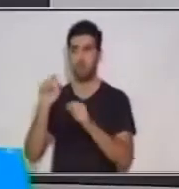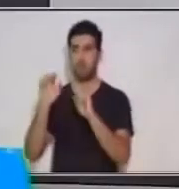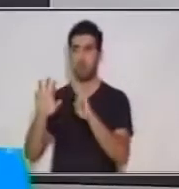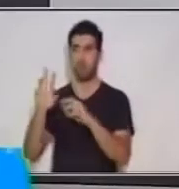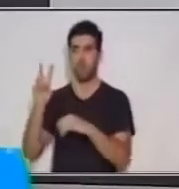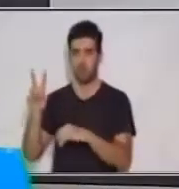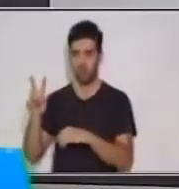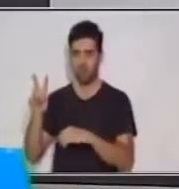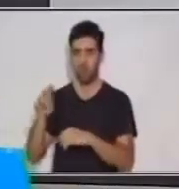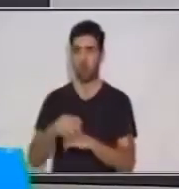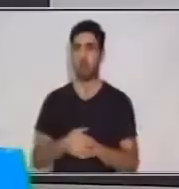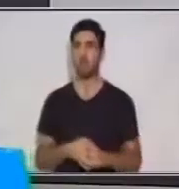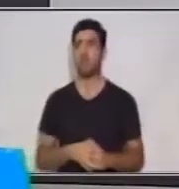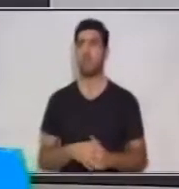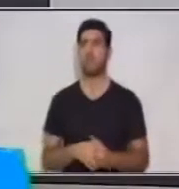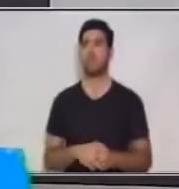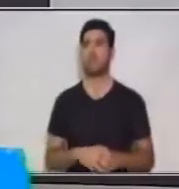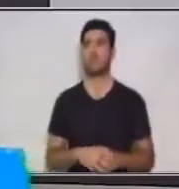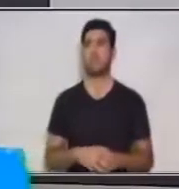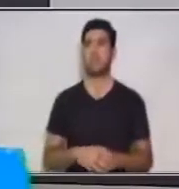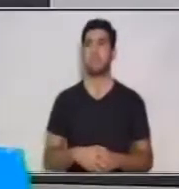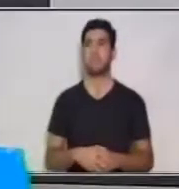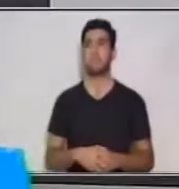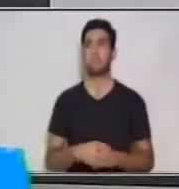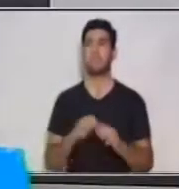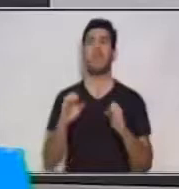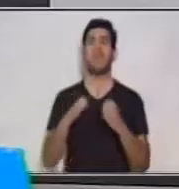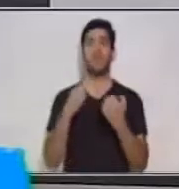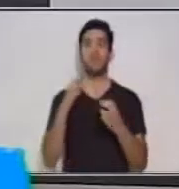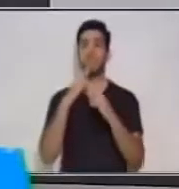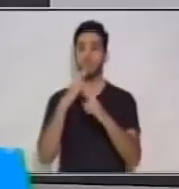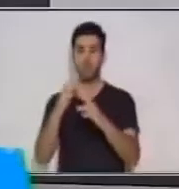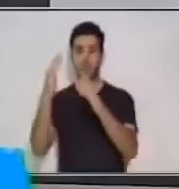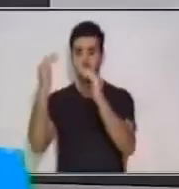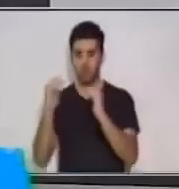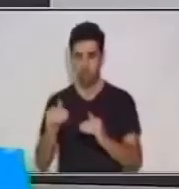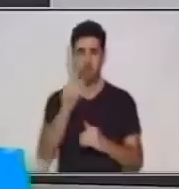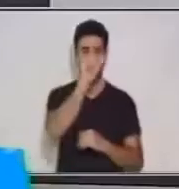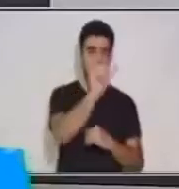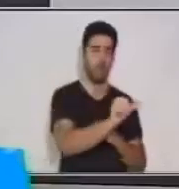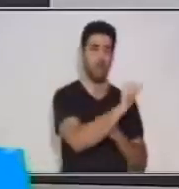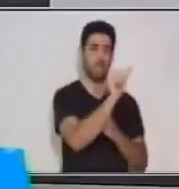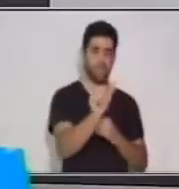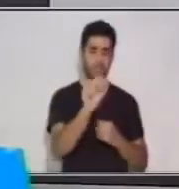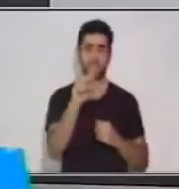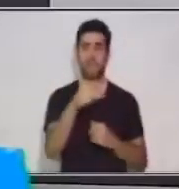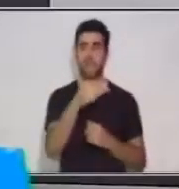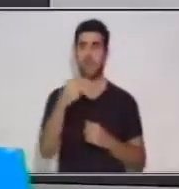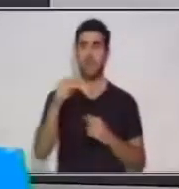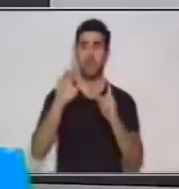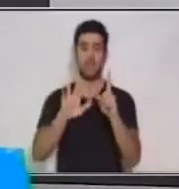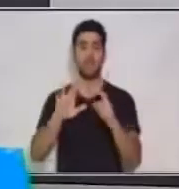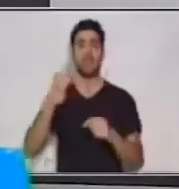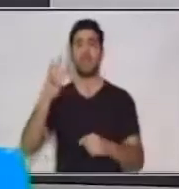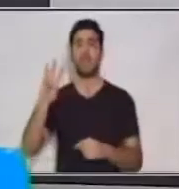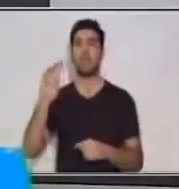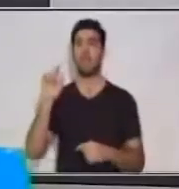116.82 grados. Y entonces esa resta nos va a dar